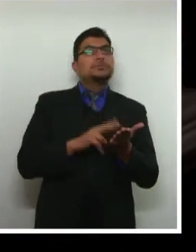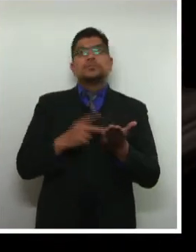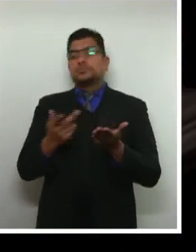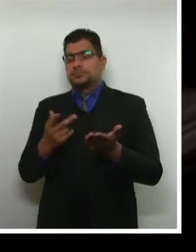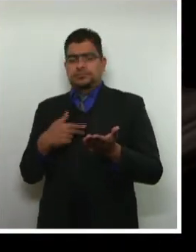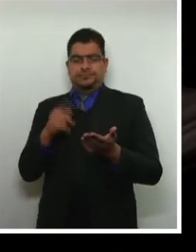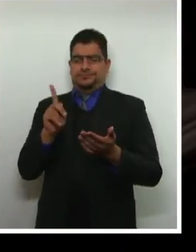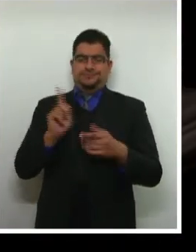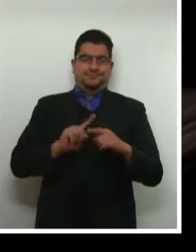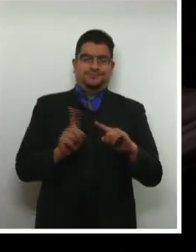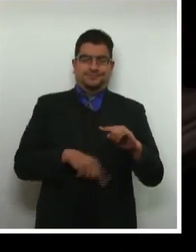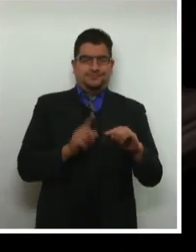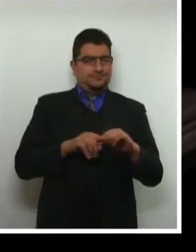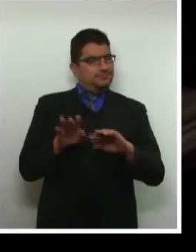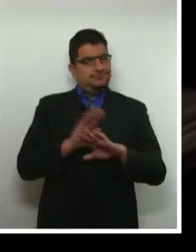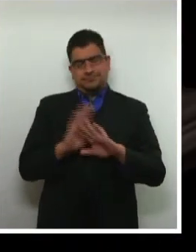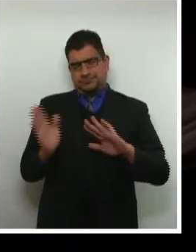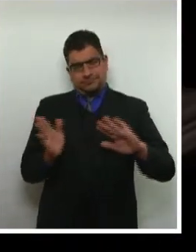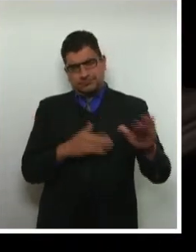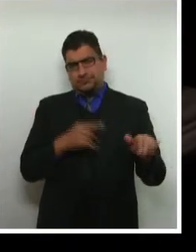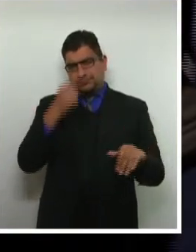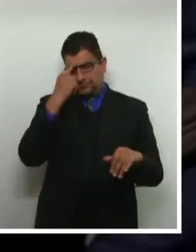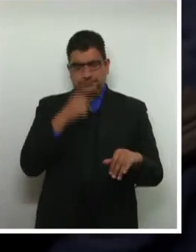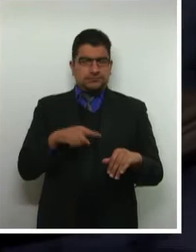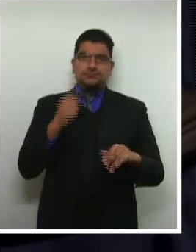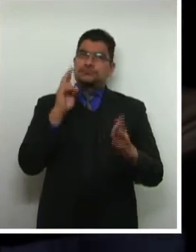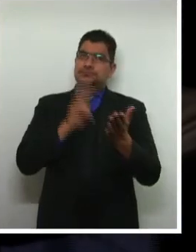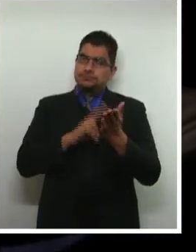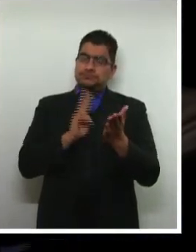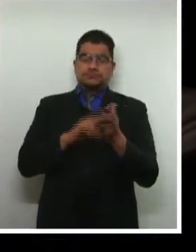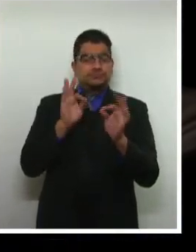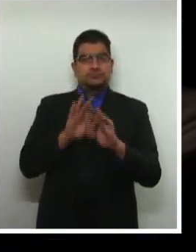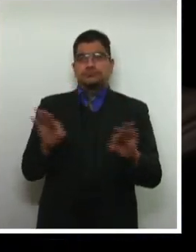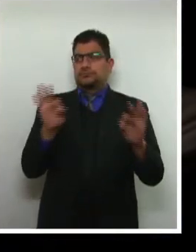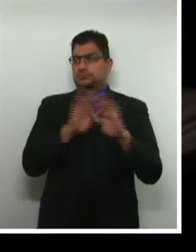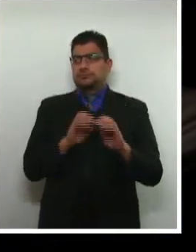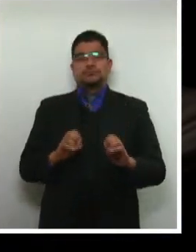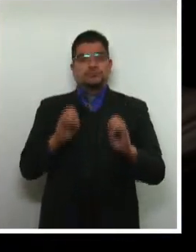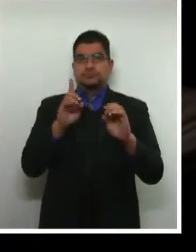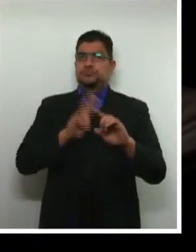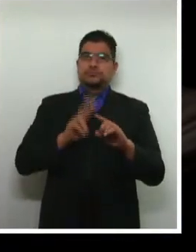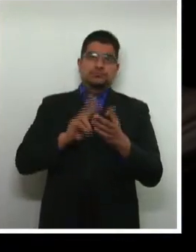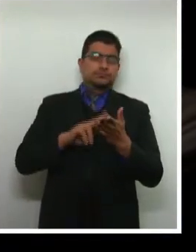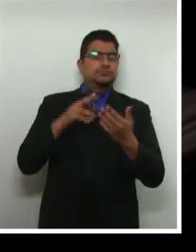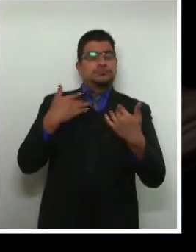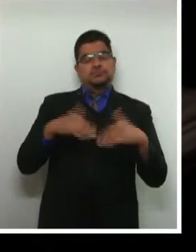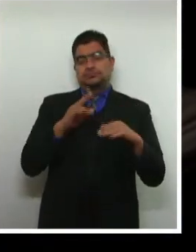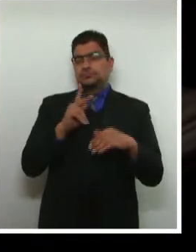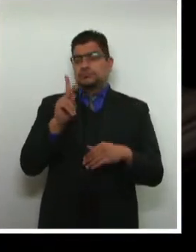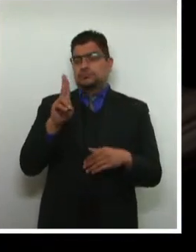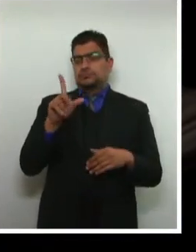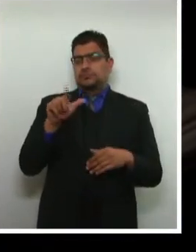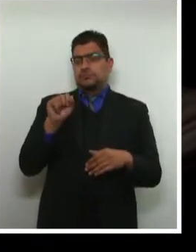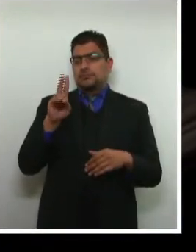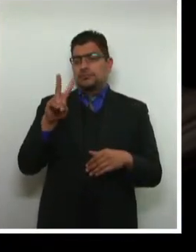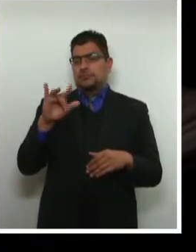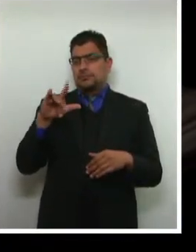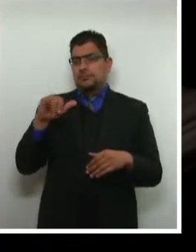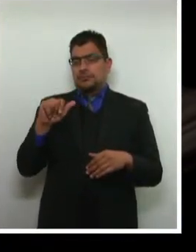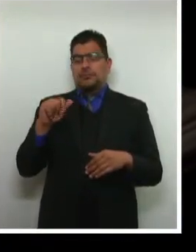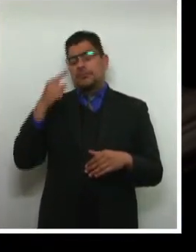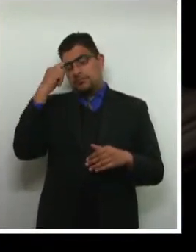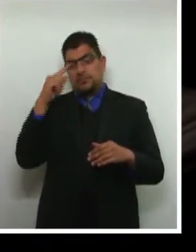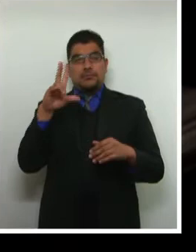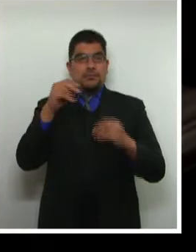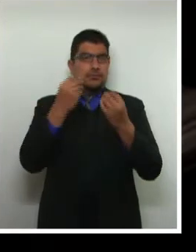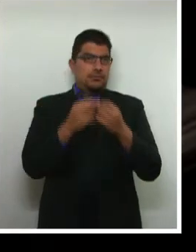haciendo, destruirlas en aras de darle un valor a los inmobiliarios, una plusvalía, a cambio de perder el patrimonio.